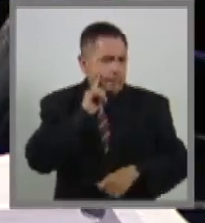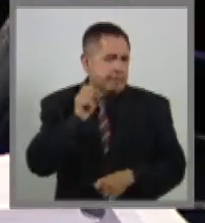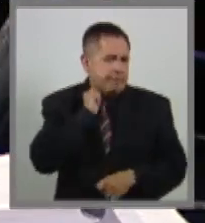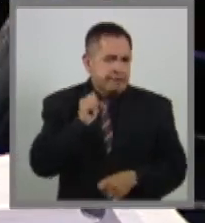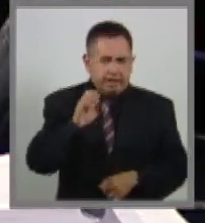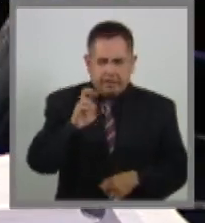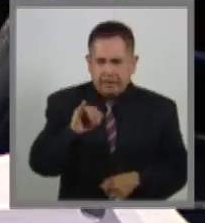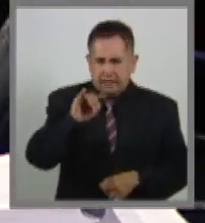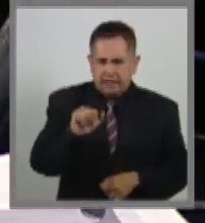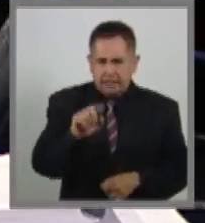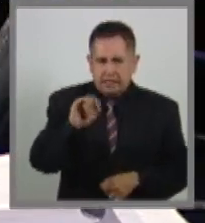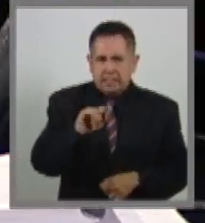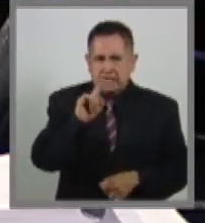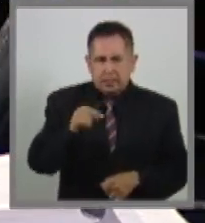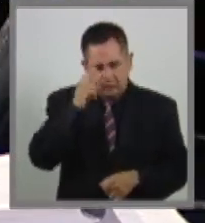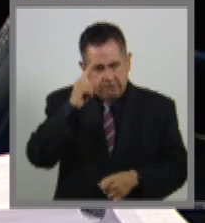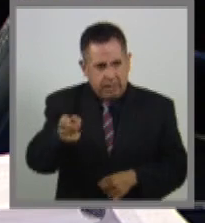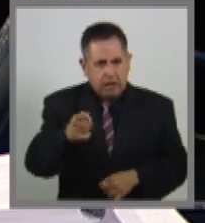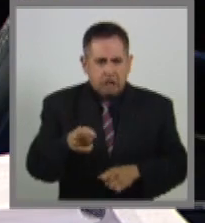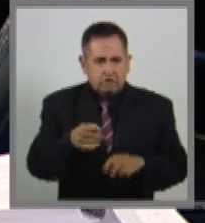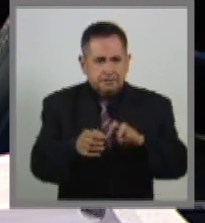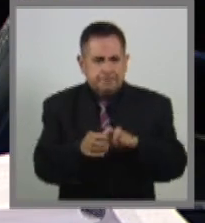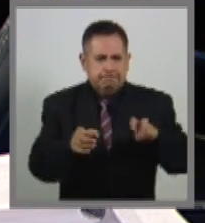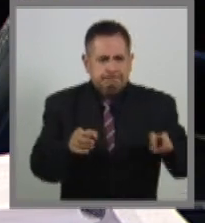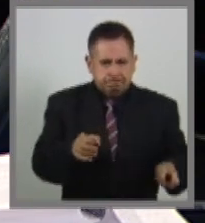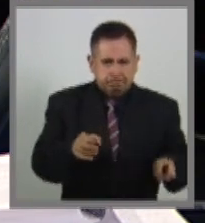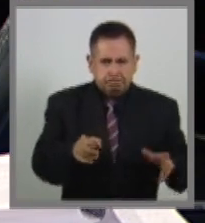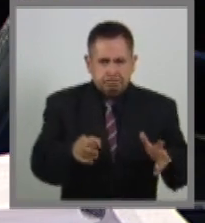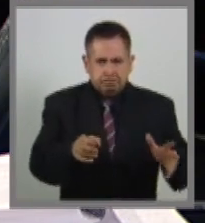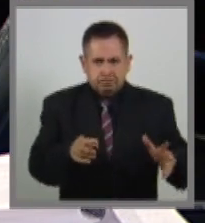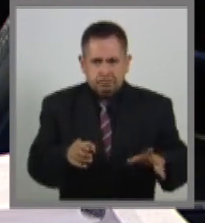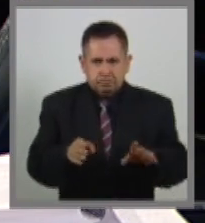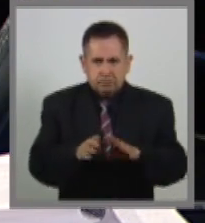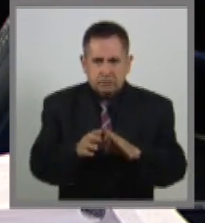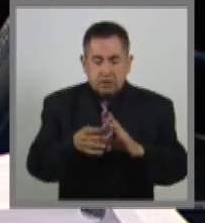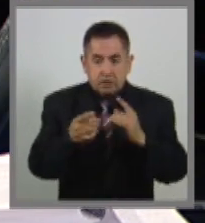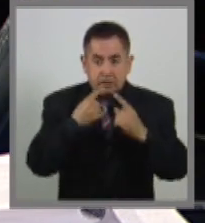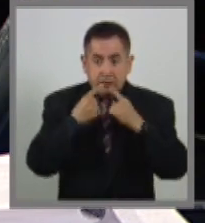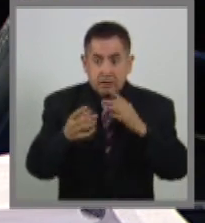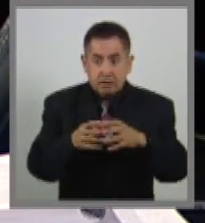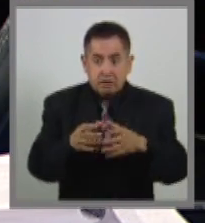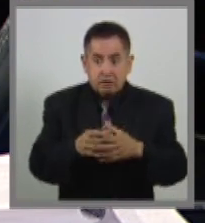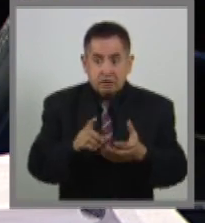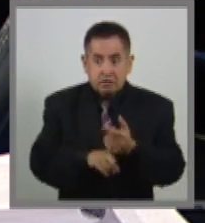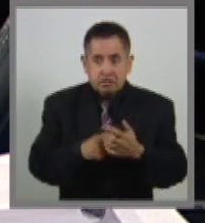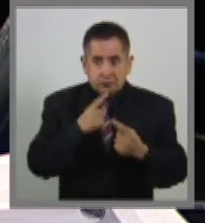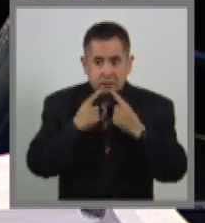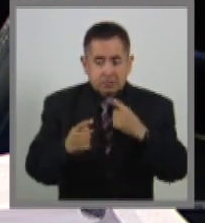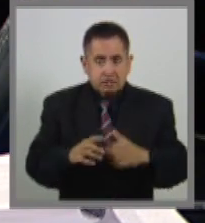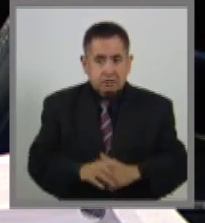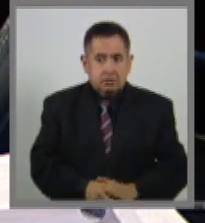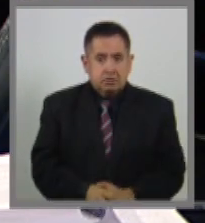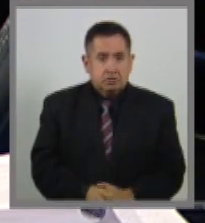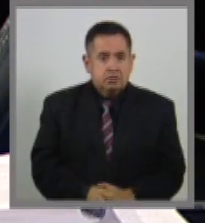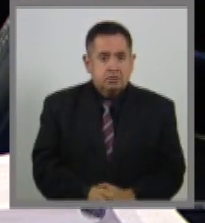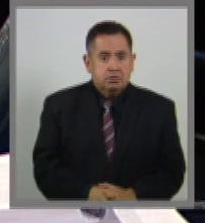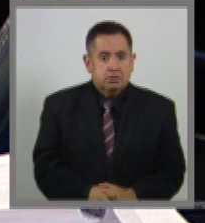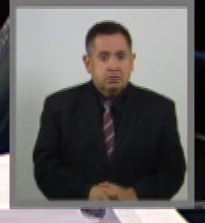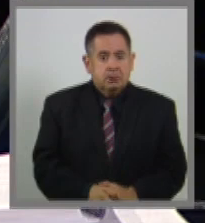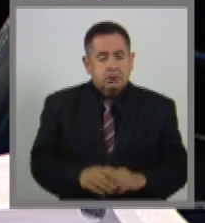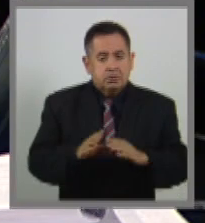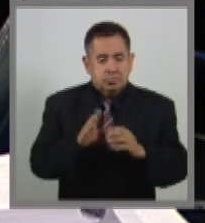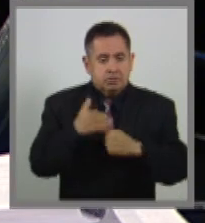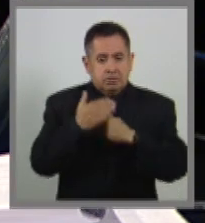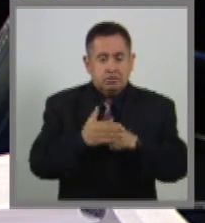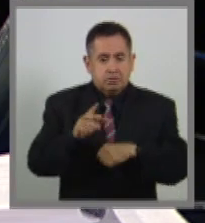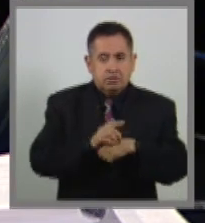Cristina Díaz Salazar para separarse de sus funciones legislativas por tiempo indefinido a partir del